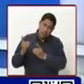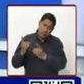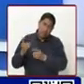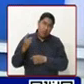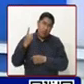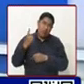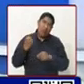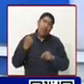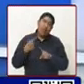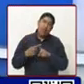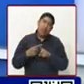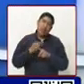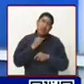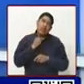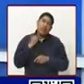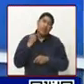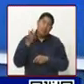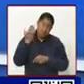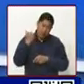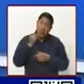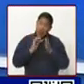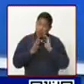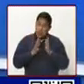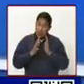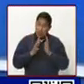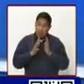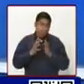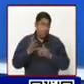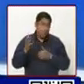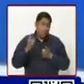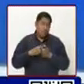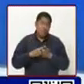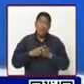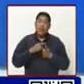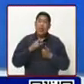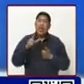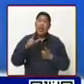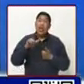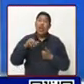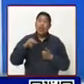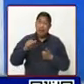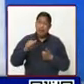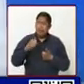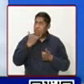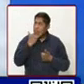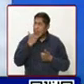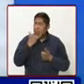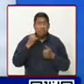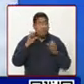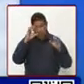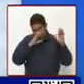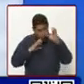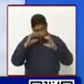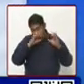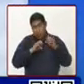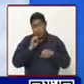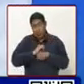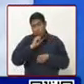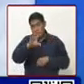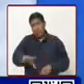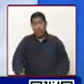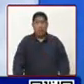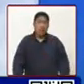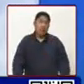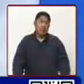parte de un ex jesuita. Le estamos hablando de Pedro Lima. ¿Qué sucedió en esta búsqueda? Le contamos a